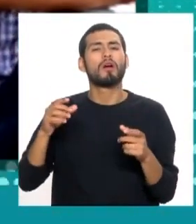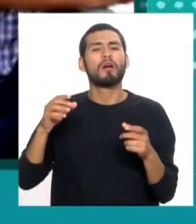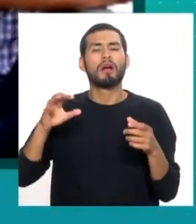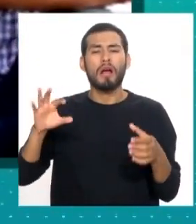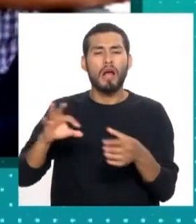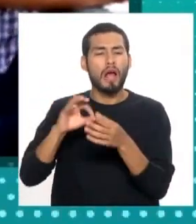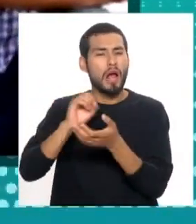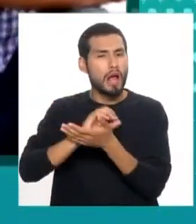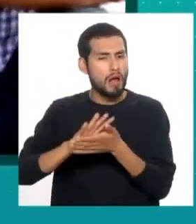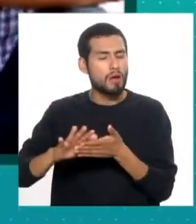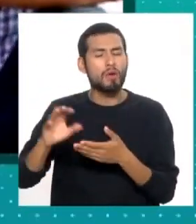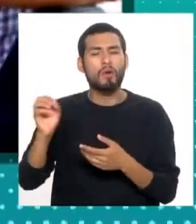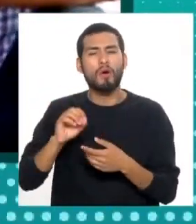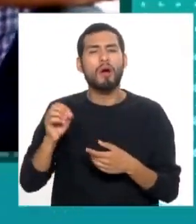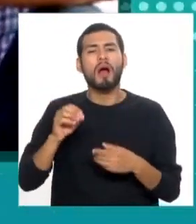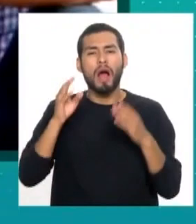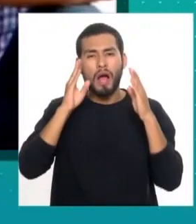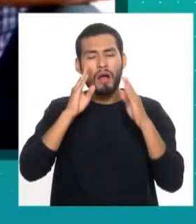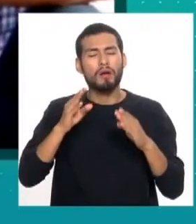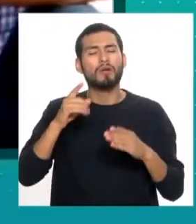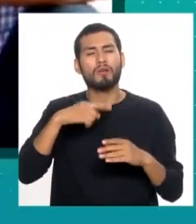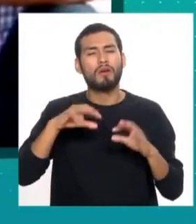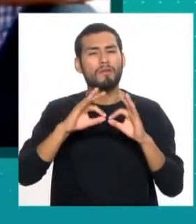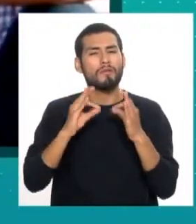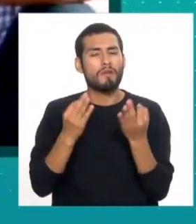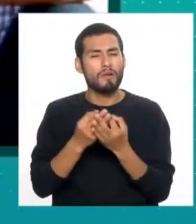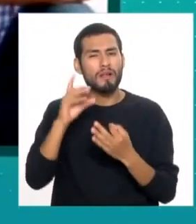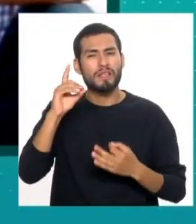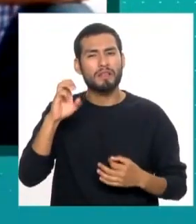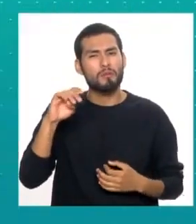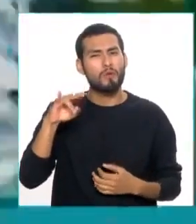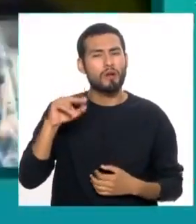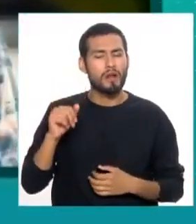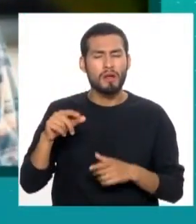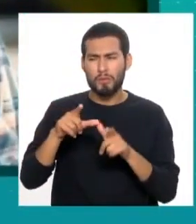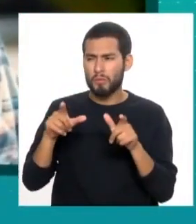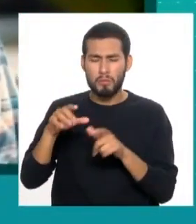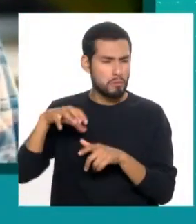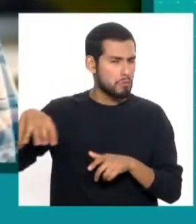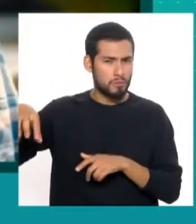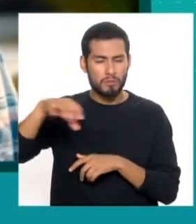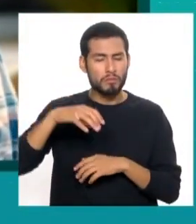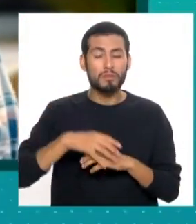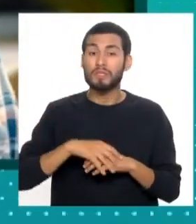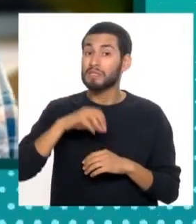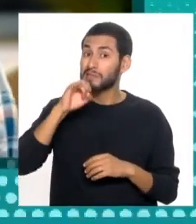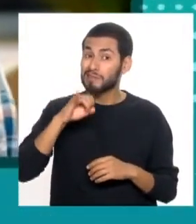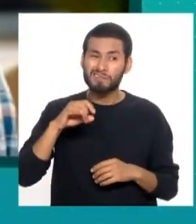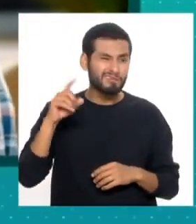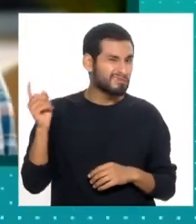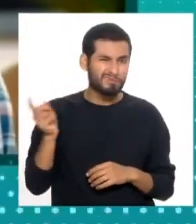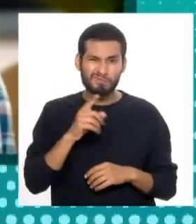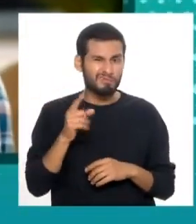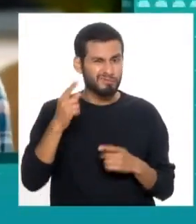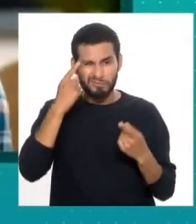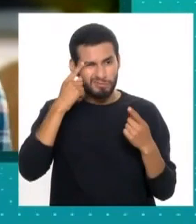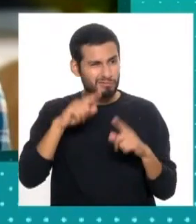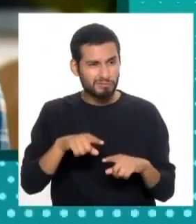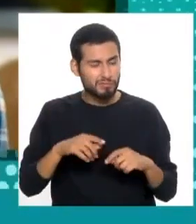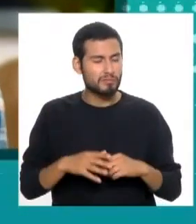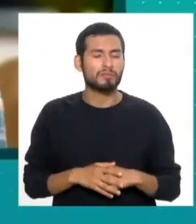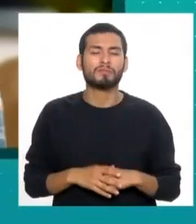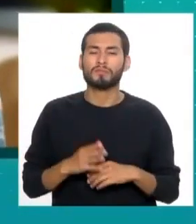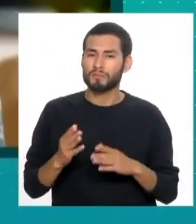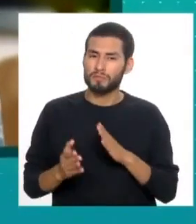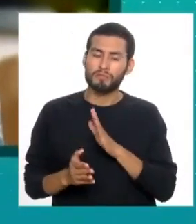conciliación gratuitos o privados que se encuentran a nivel nacional. En caso no haya acuerdo entre ambas partes, se puede